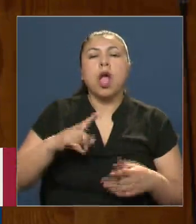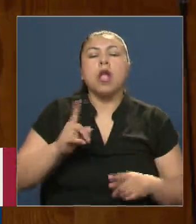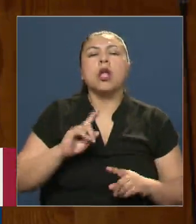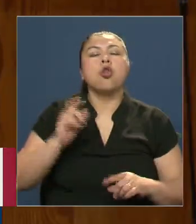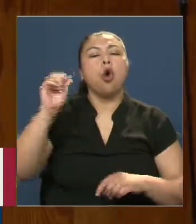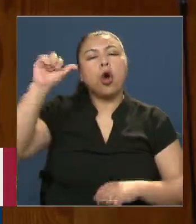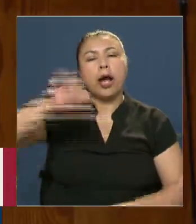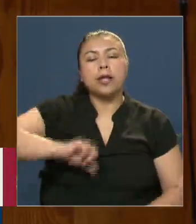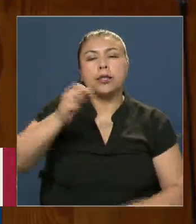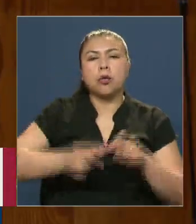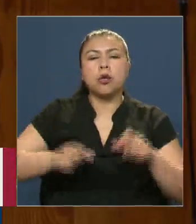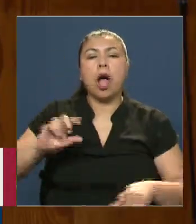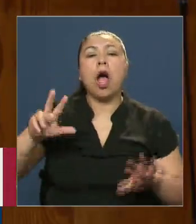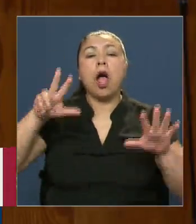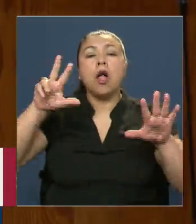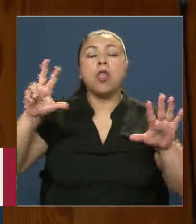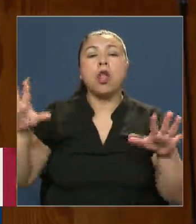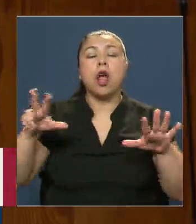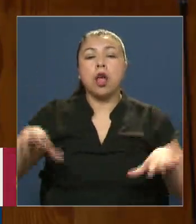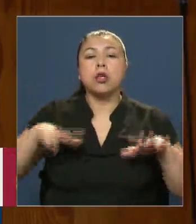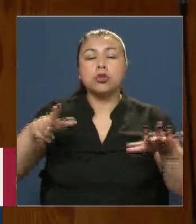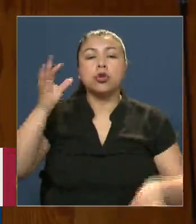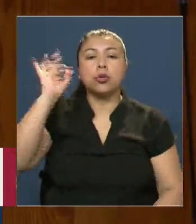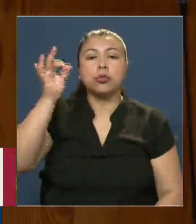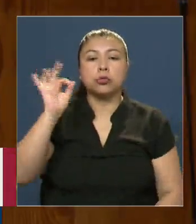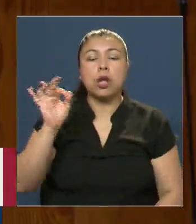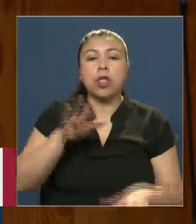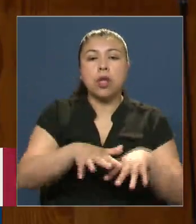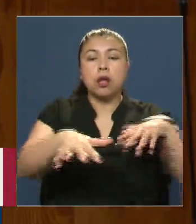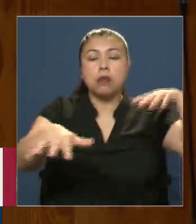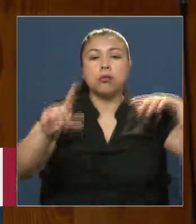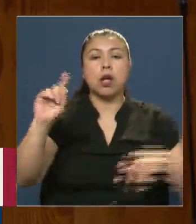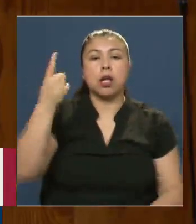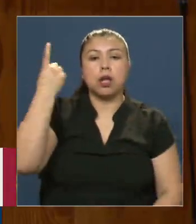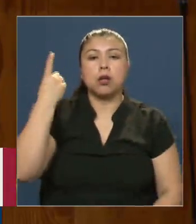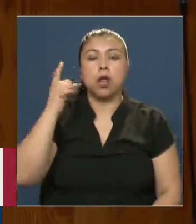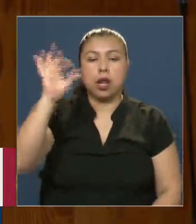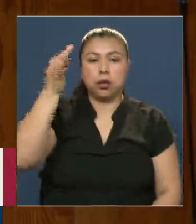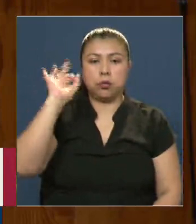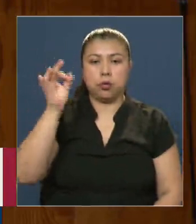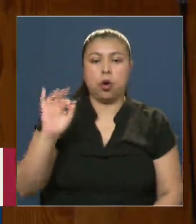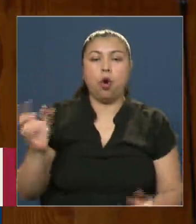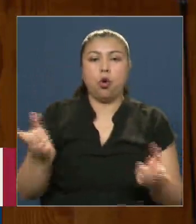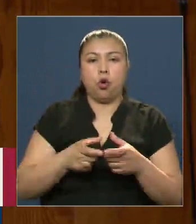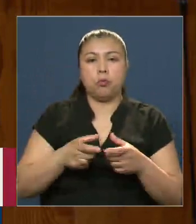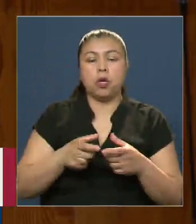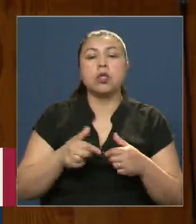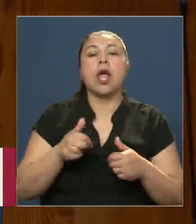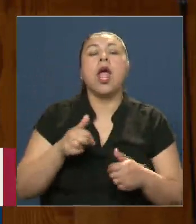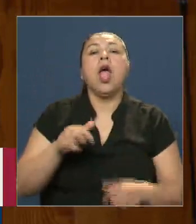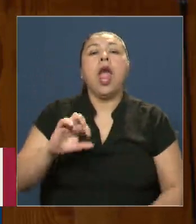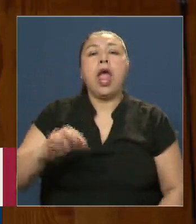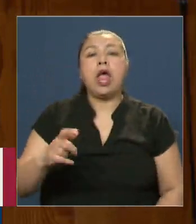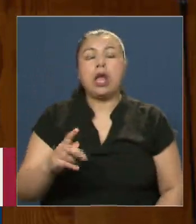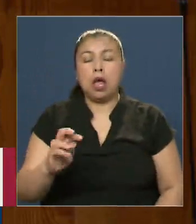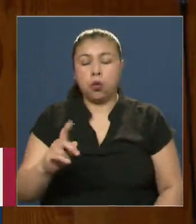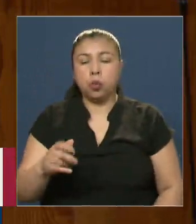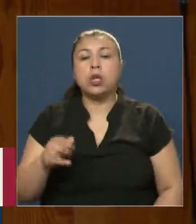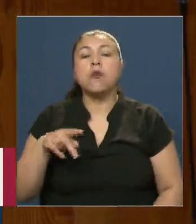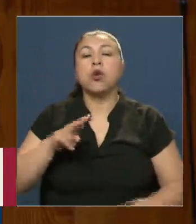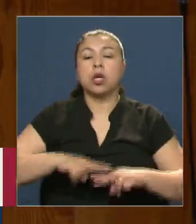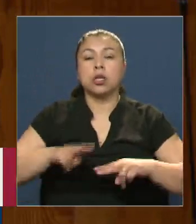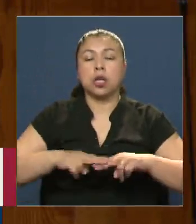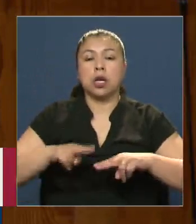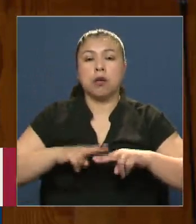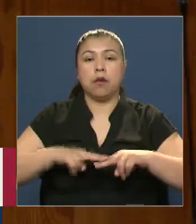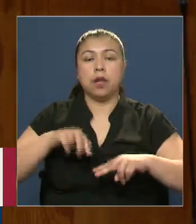aplicadas durante la 88ª reunión de su Asamblea General y las reuniones del Comité Ejecutivo que se celebrarán en Santiago de